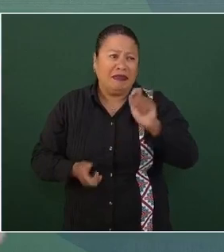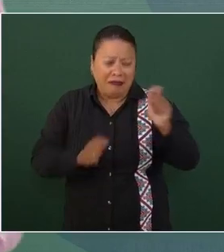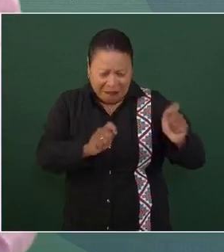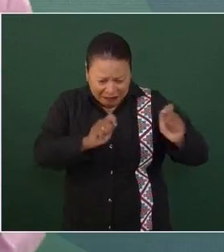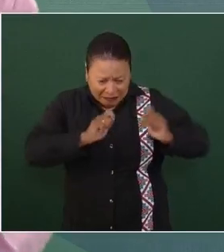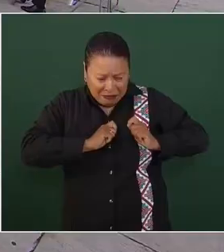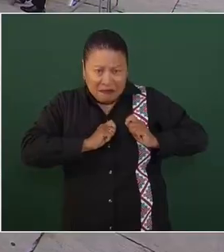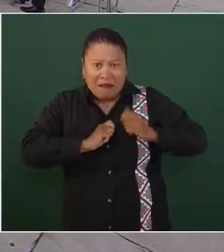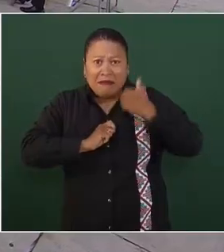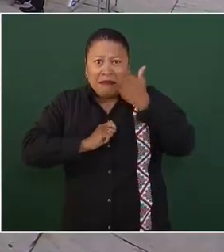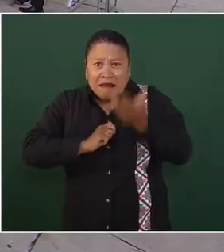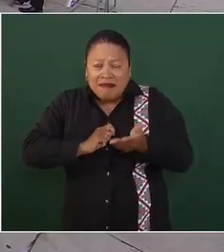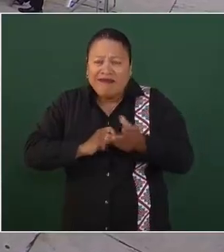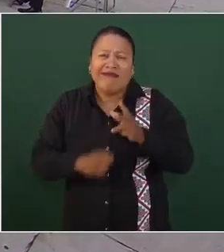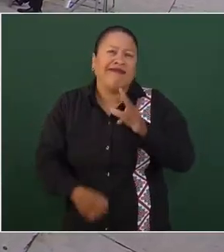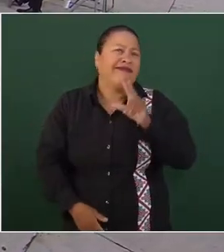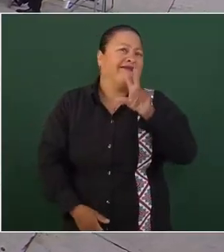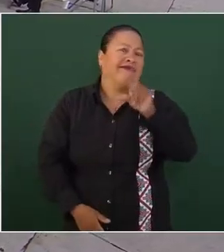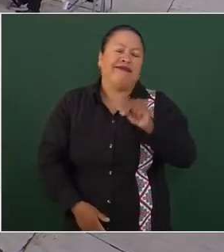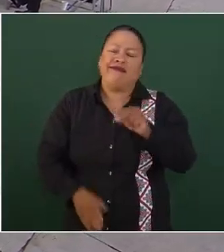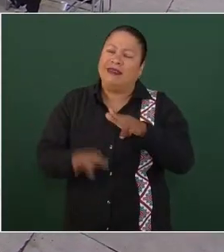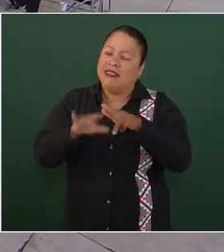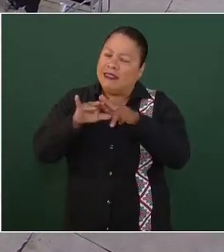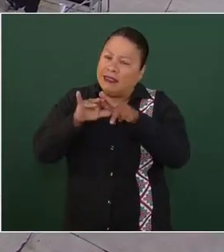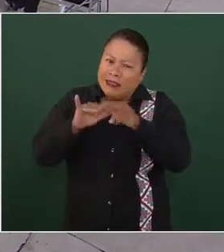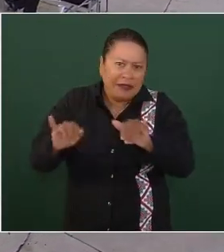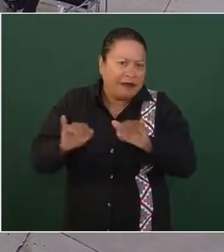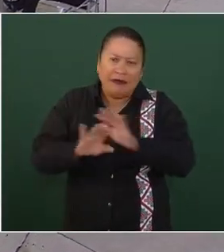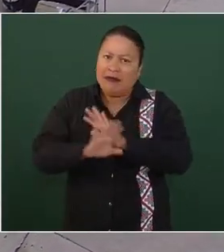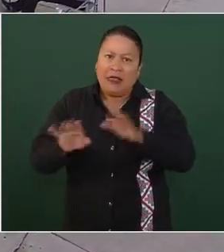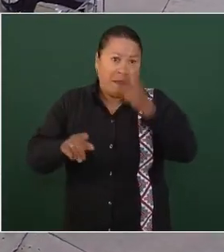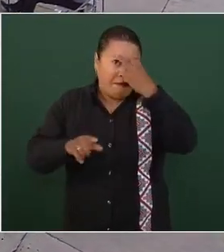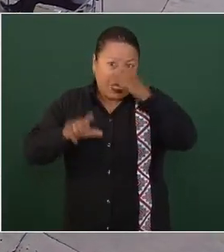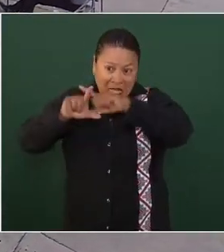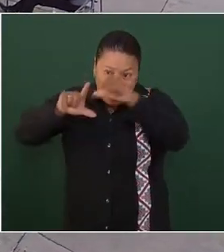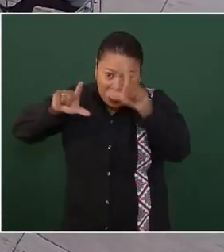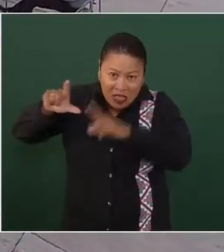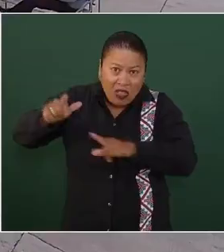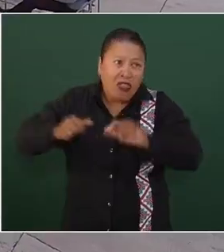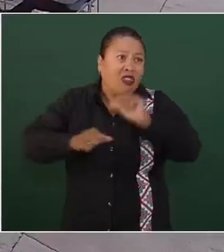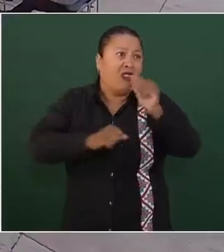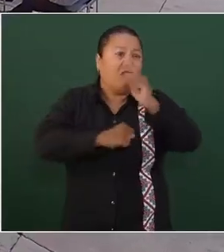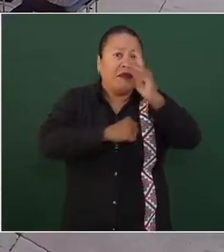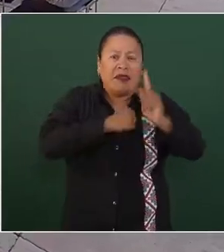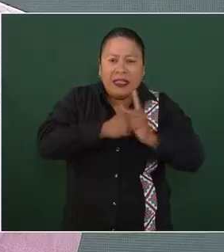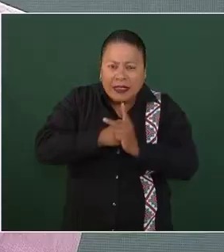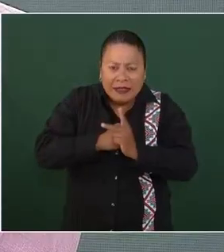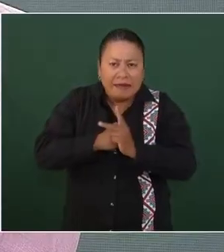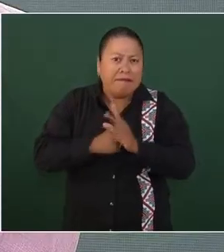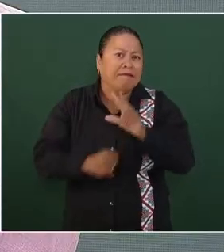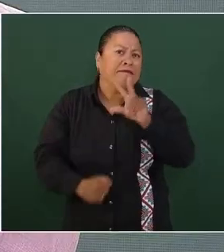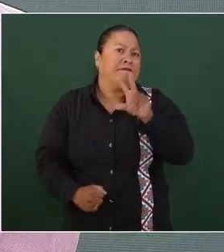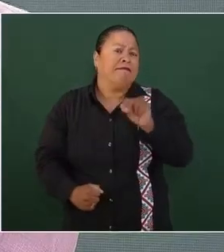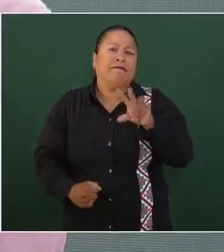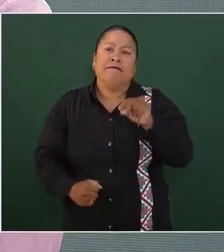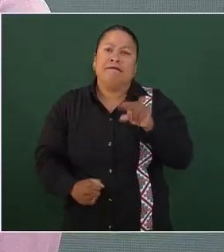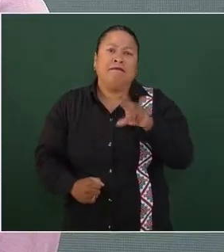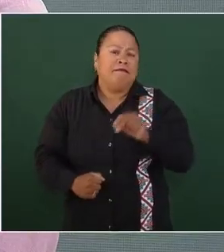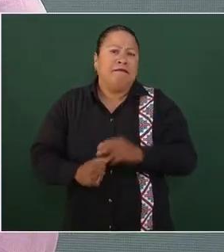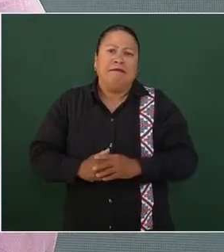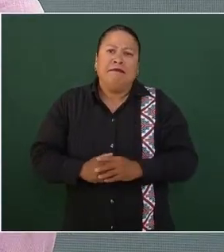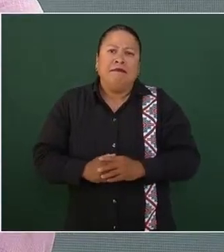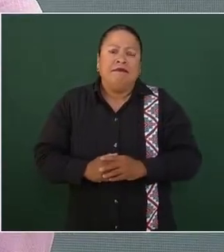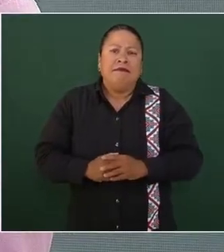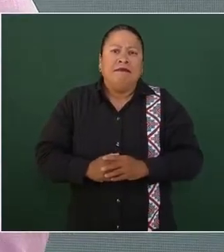cargo de ningún tipo ni en México ni en el extranjero ni